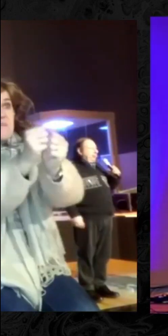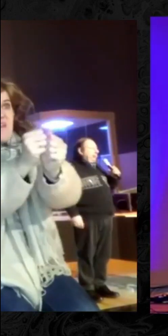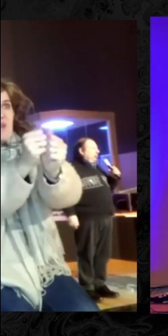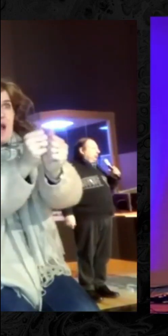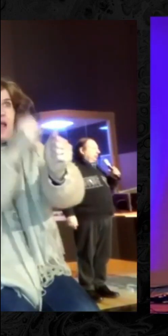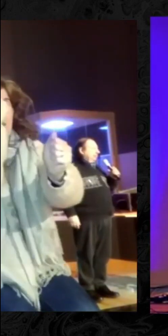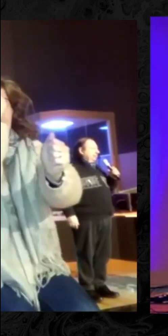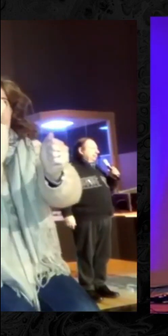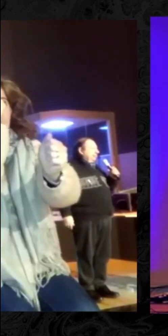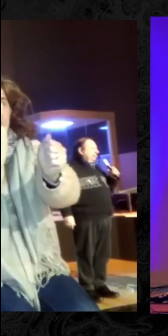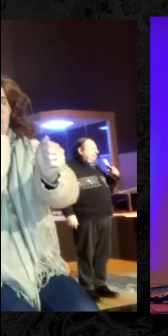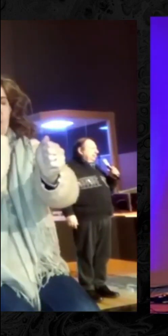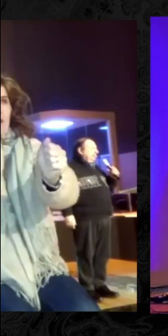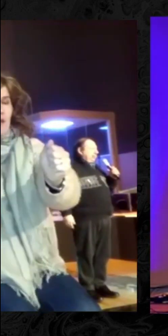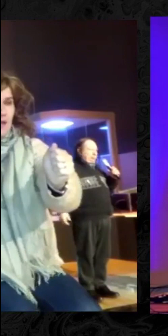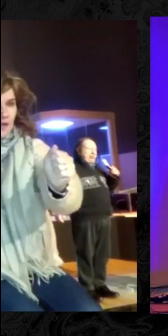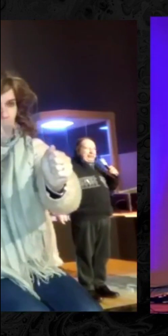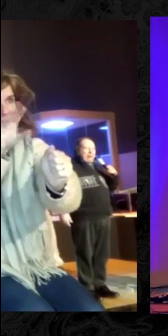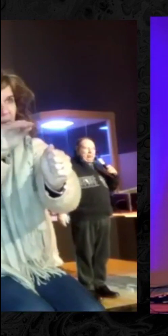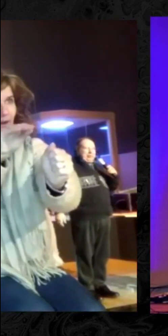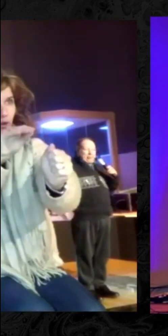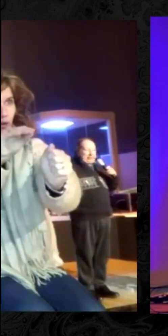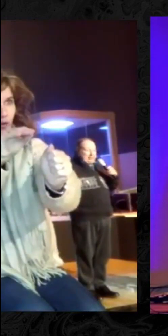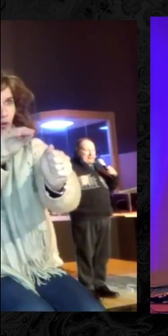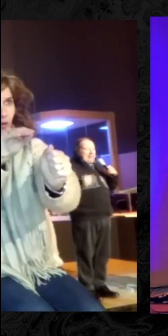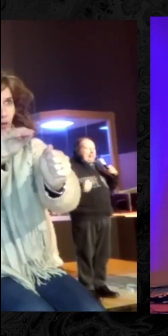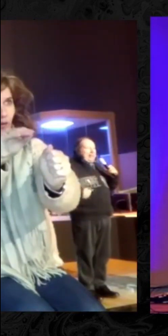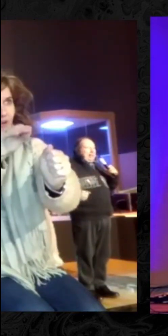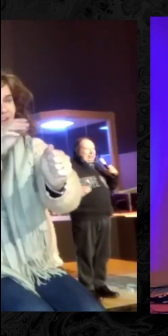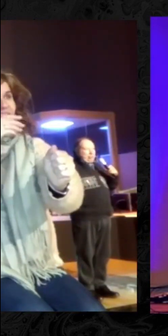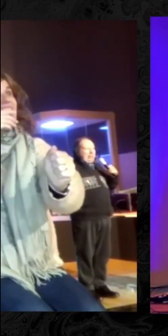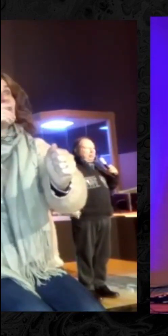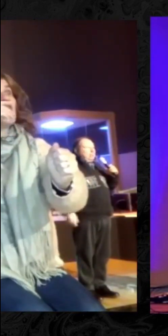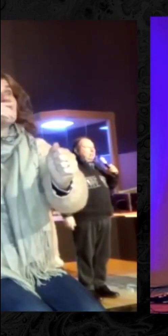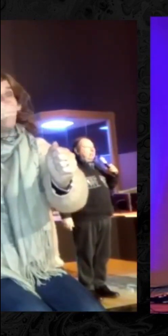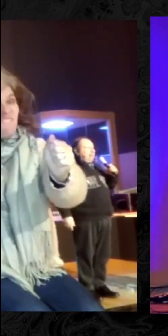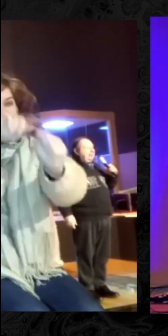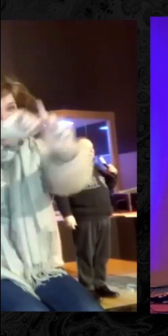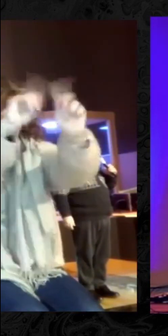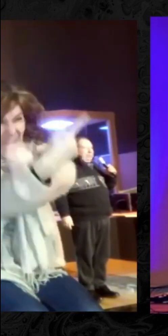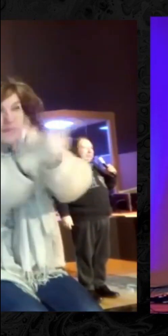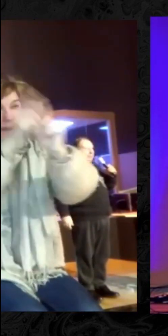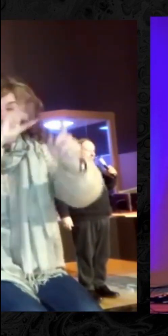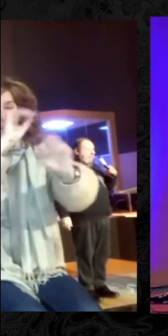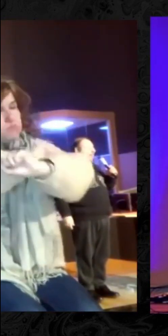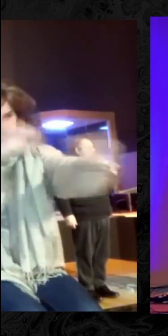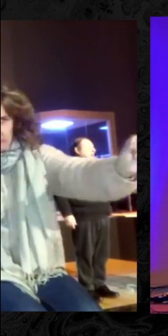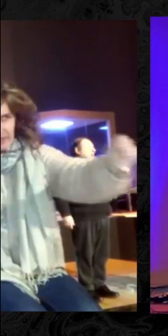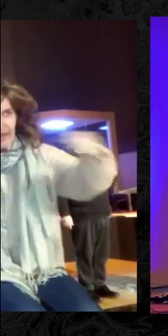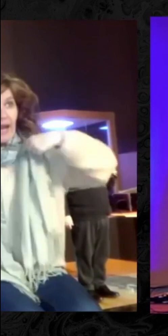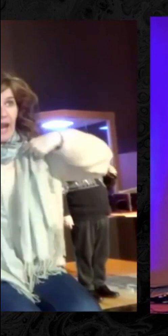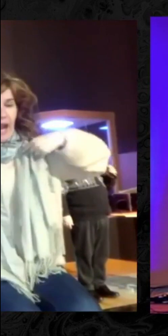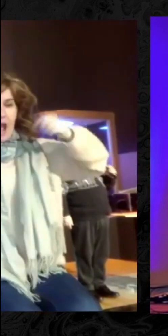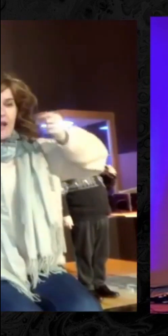no puede hacer eso es un mentiroso Y entonces a dos de ellos le testifiqué verdad se manifestaron